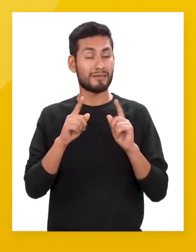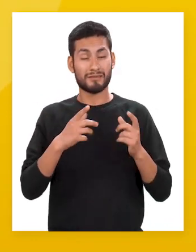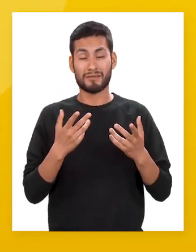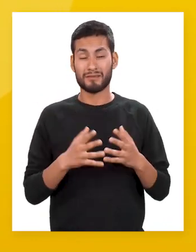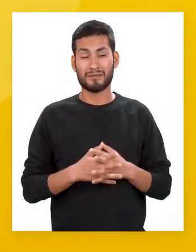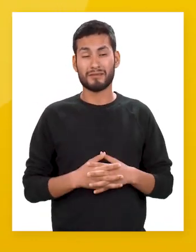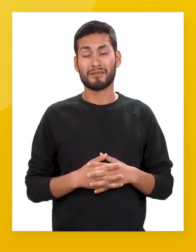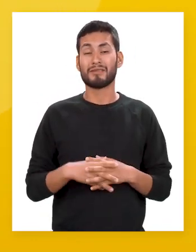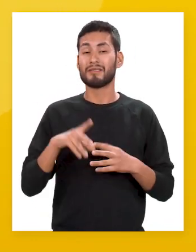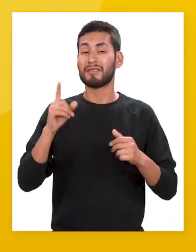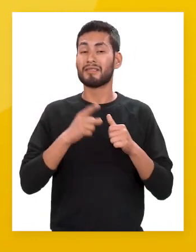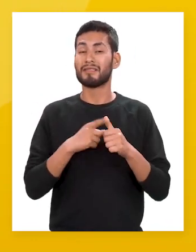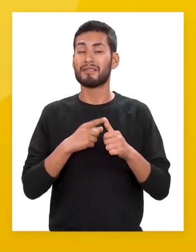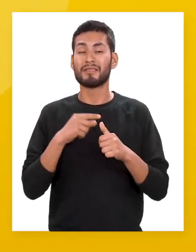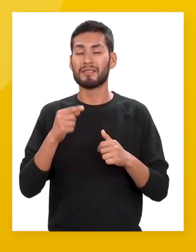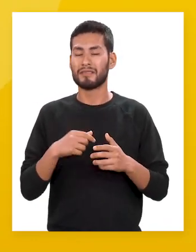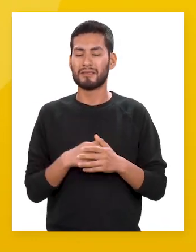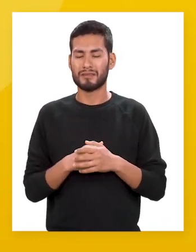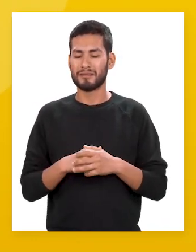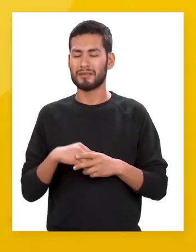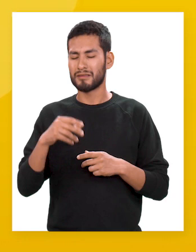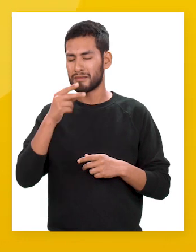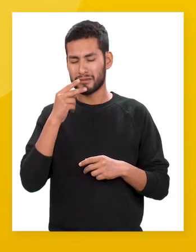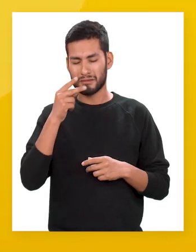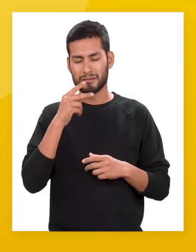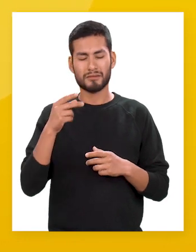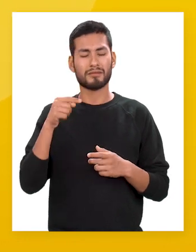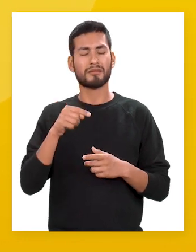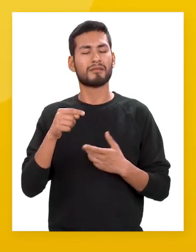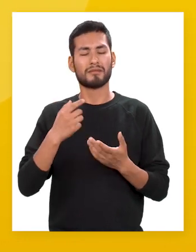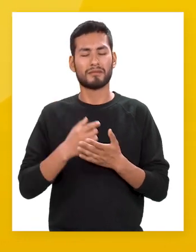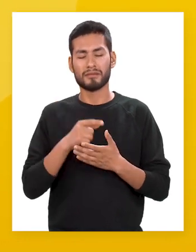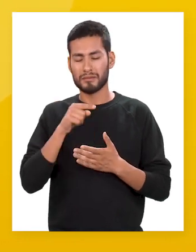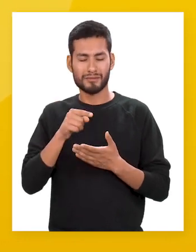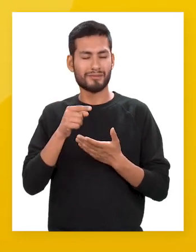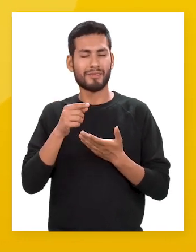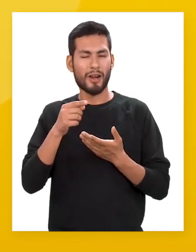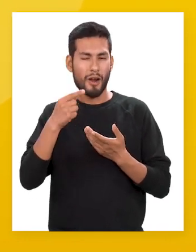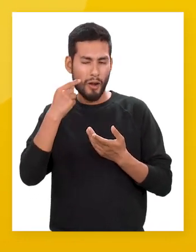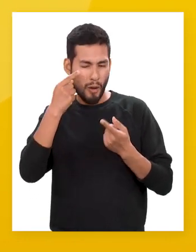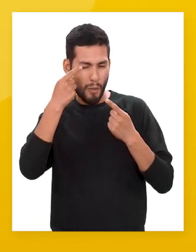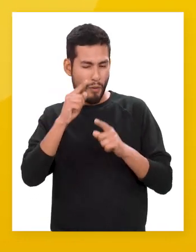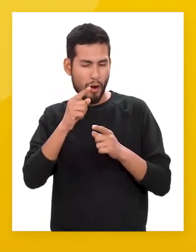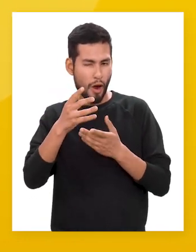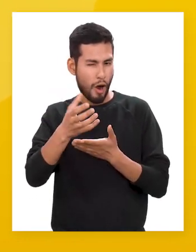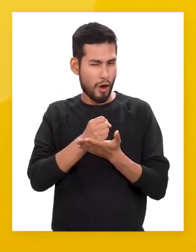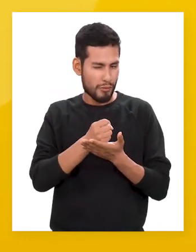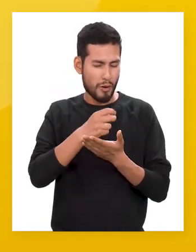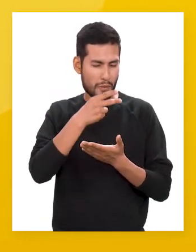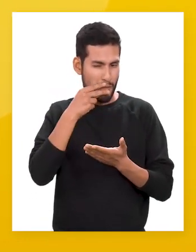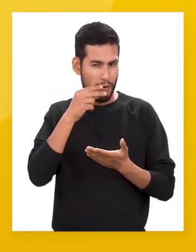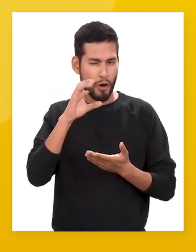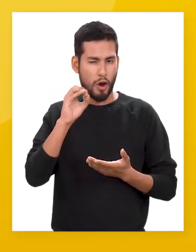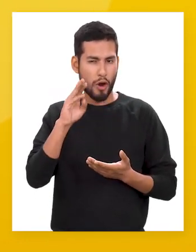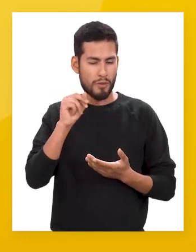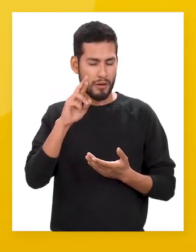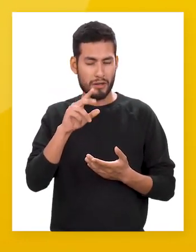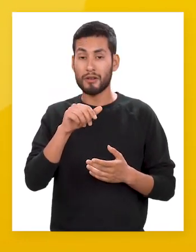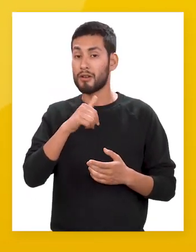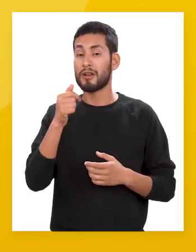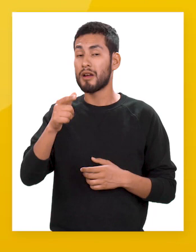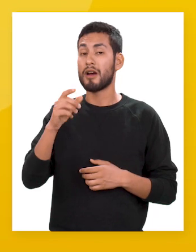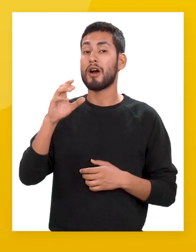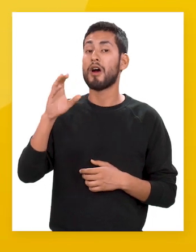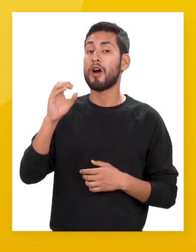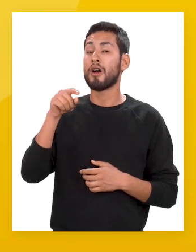tienen diferente significado. El primero es una conjugación del verbo cobrar. Cobrar la apuesta. Y el segundo se refiere al